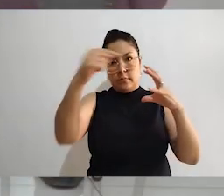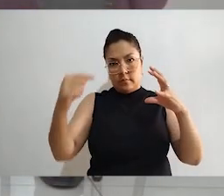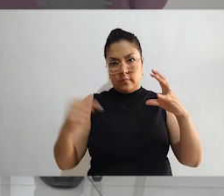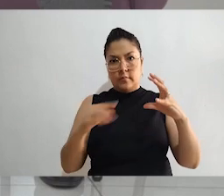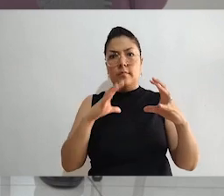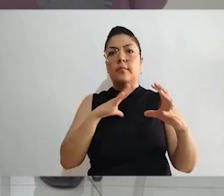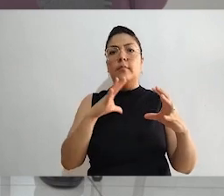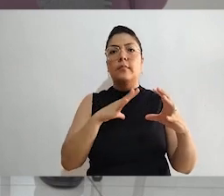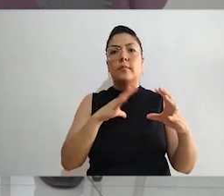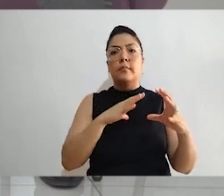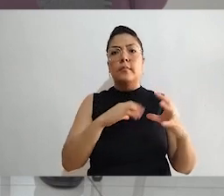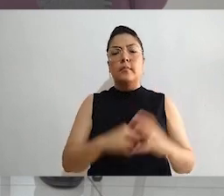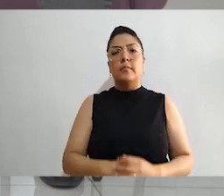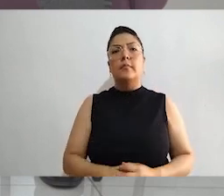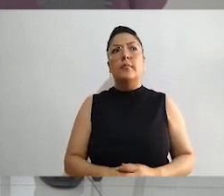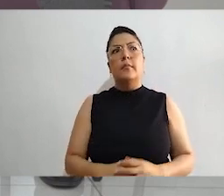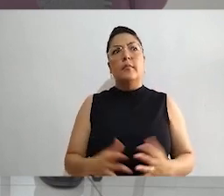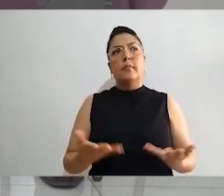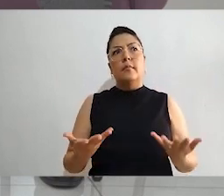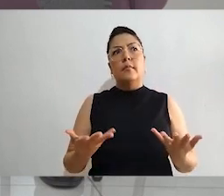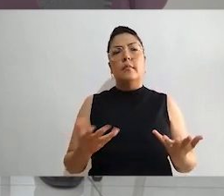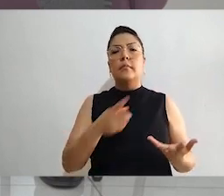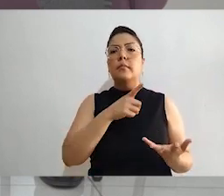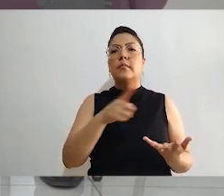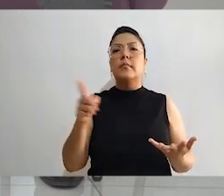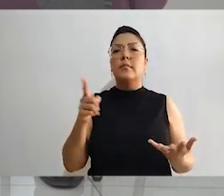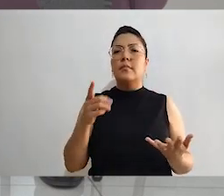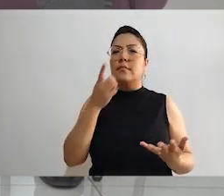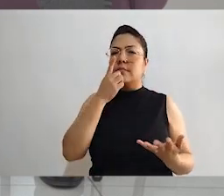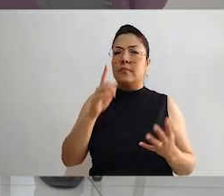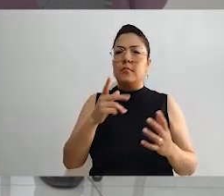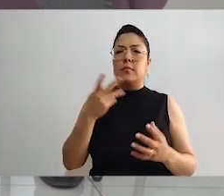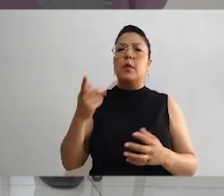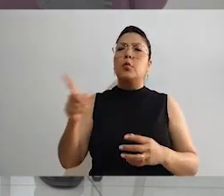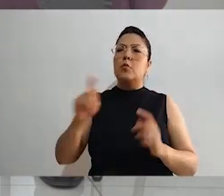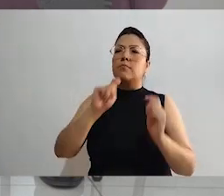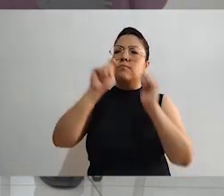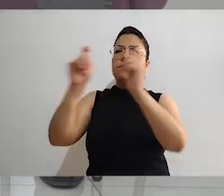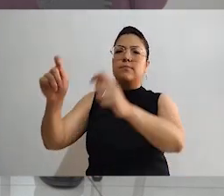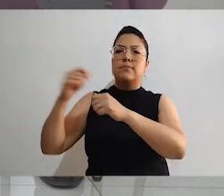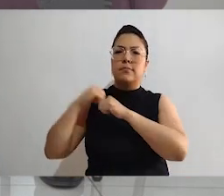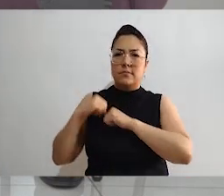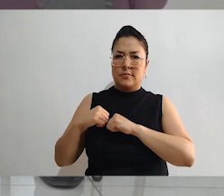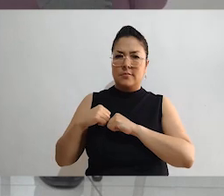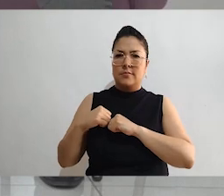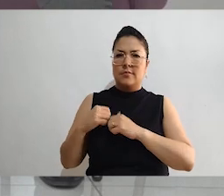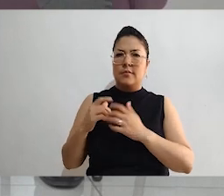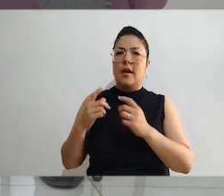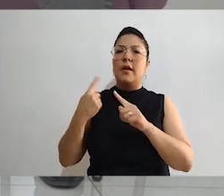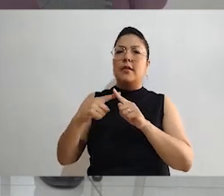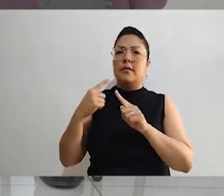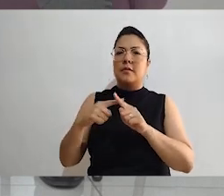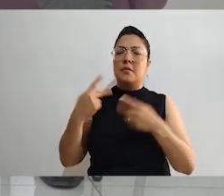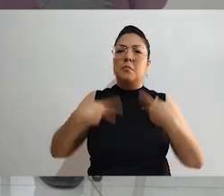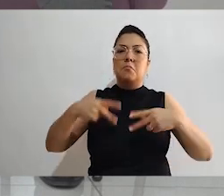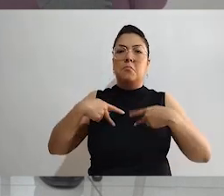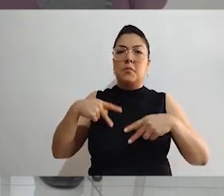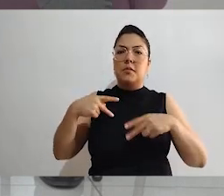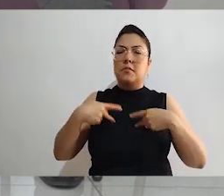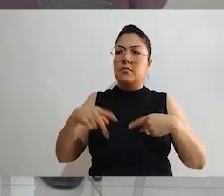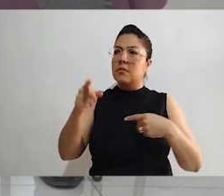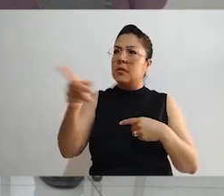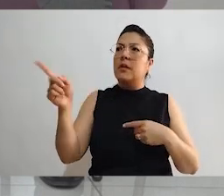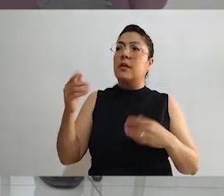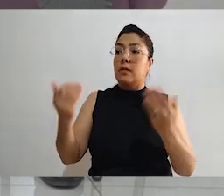públicos están en manos de personas consideradas millennials, es decir, personas que nacieron de 1982 para la fecha. ¿Crees que le